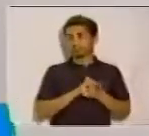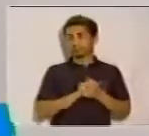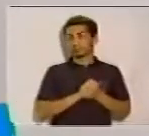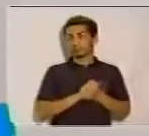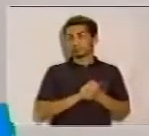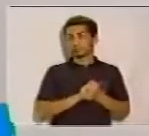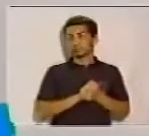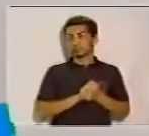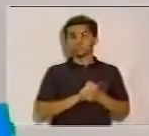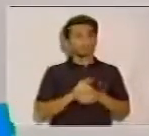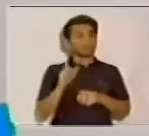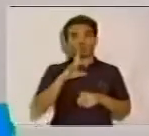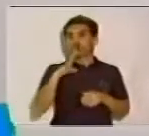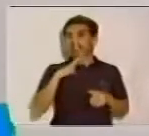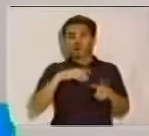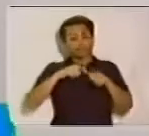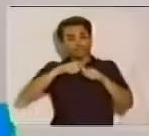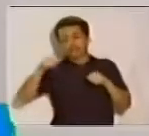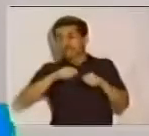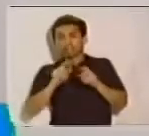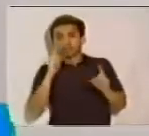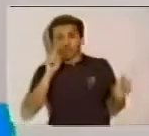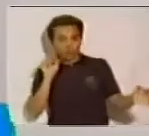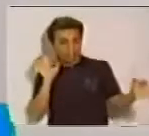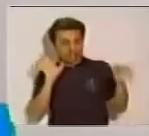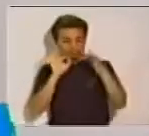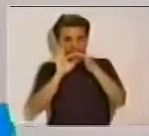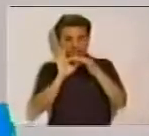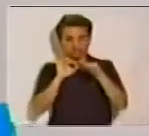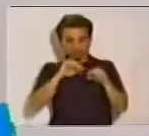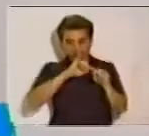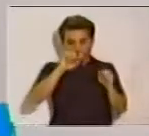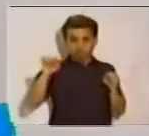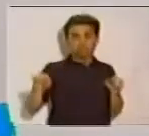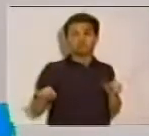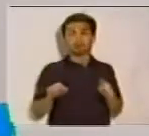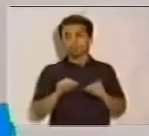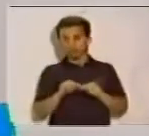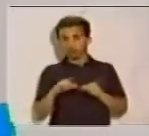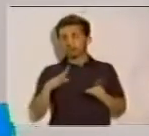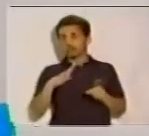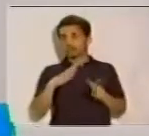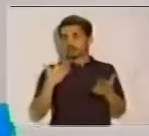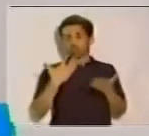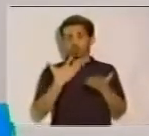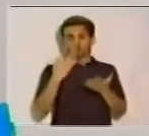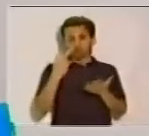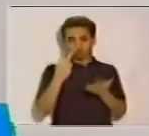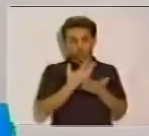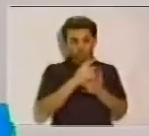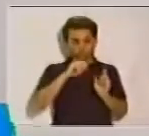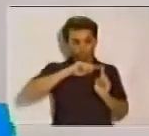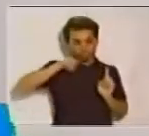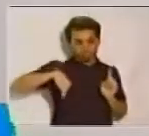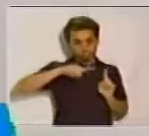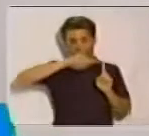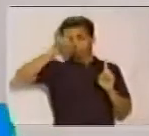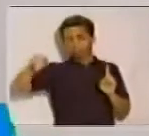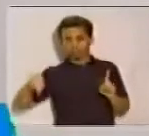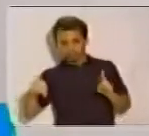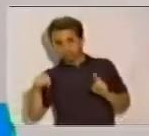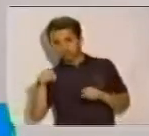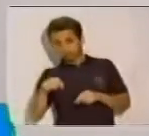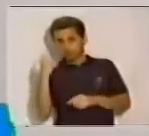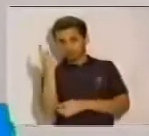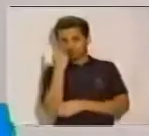No tienen medidas, repito, solo es coincidir. Entonces tengo dos. A partir de este punto que es bien importante,